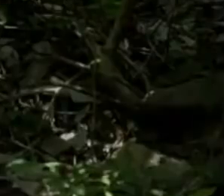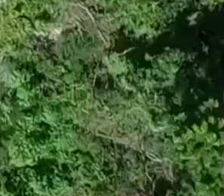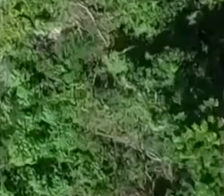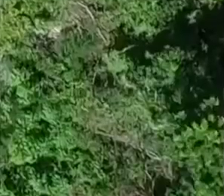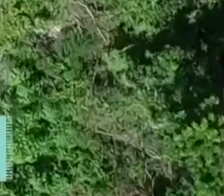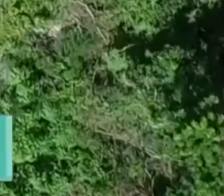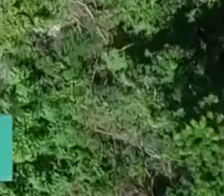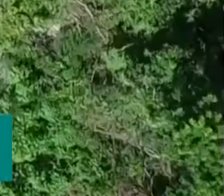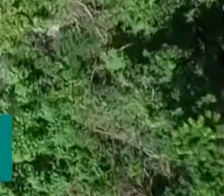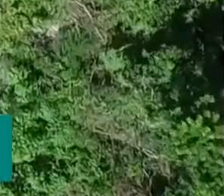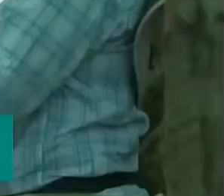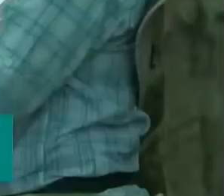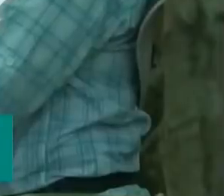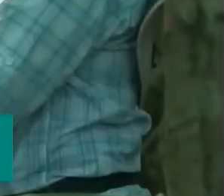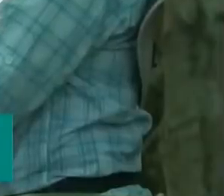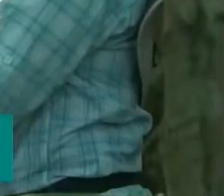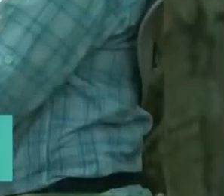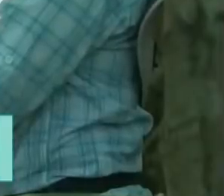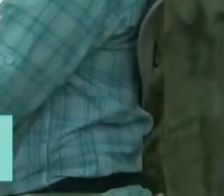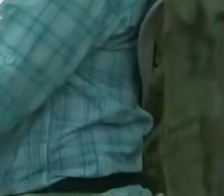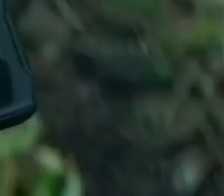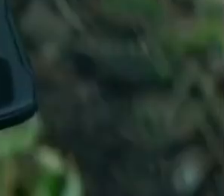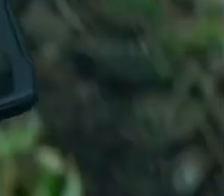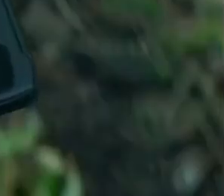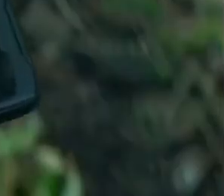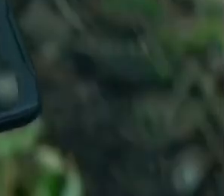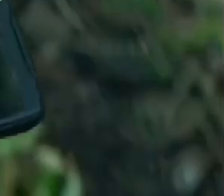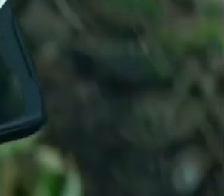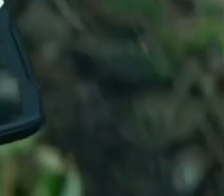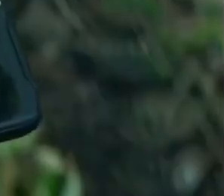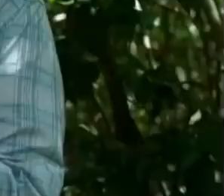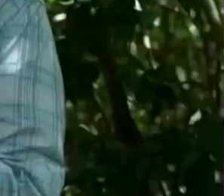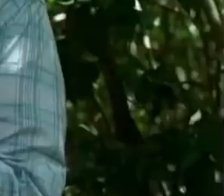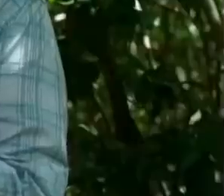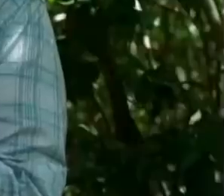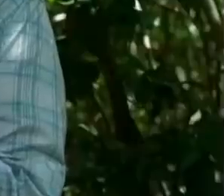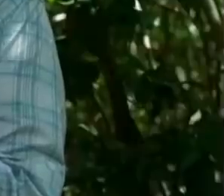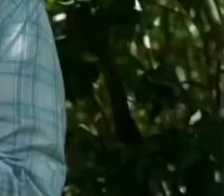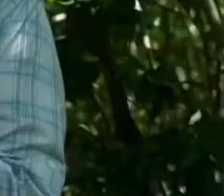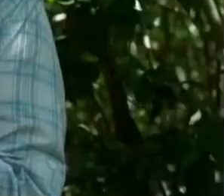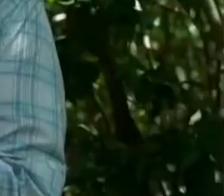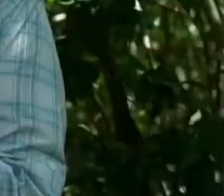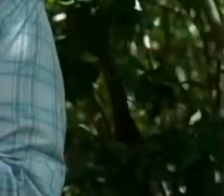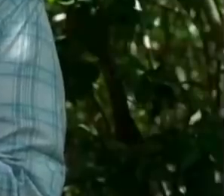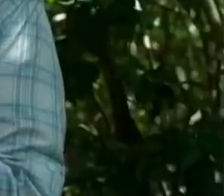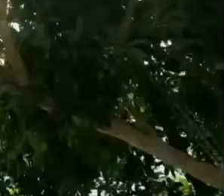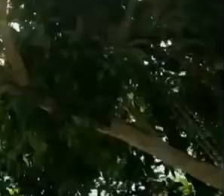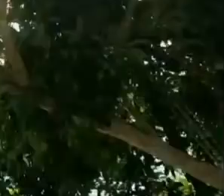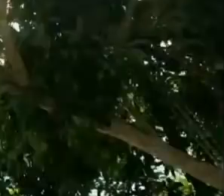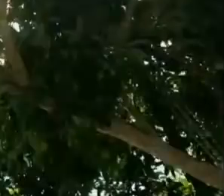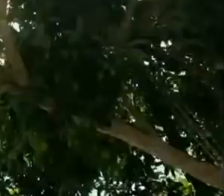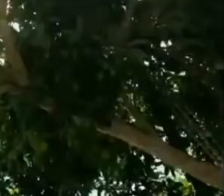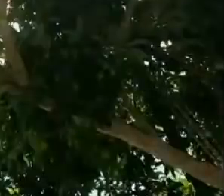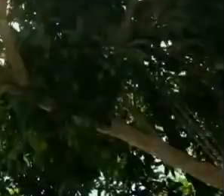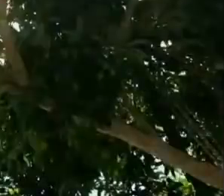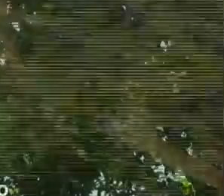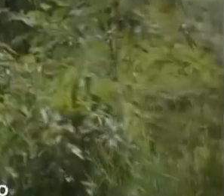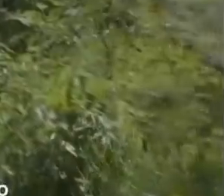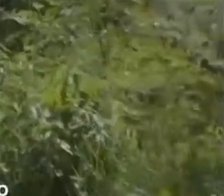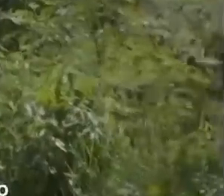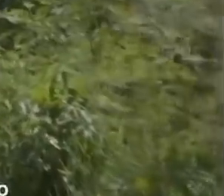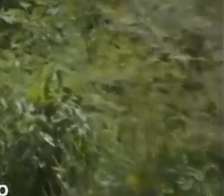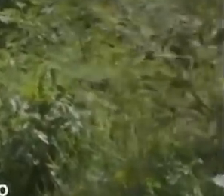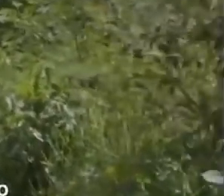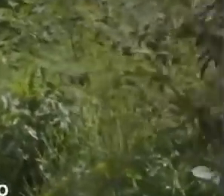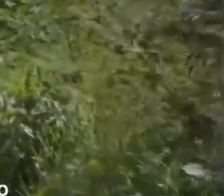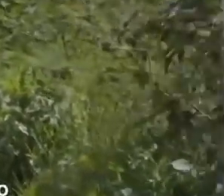total de 2.540 monumentos arqueológicos, los cuales son atendidos por parte del INE. Ambiental.